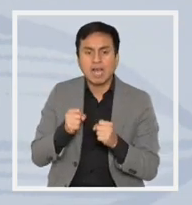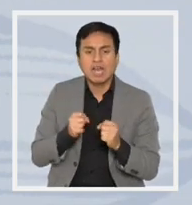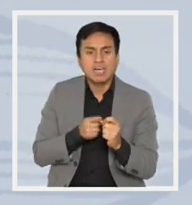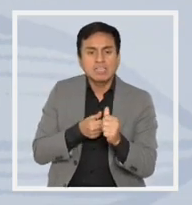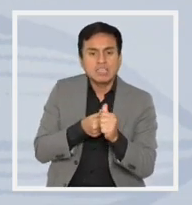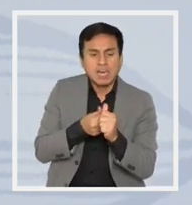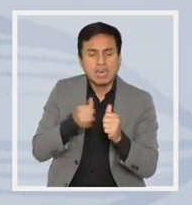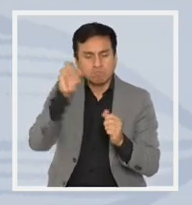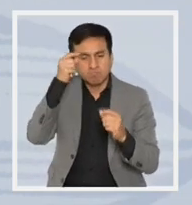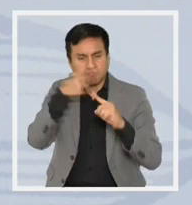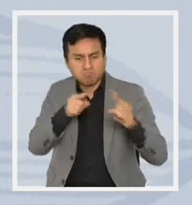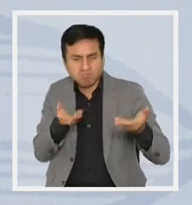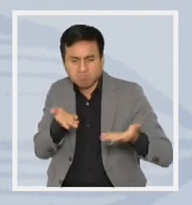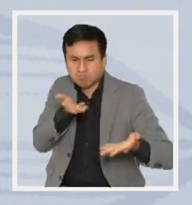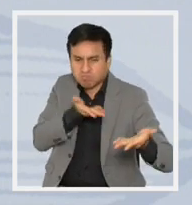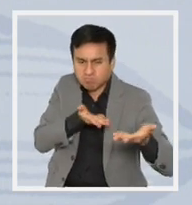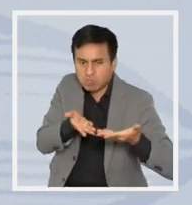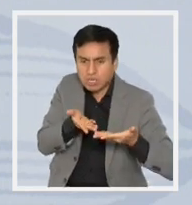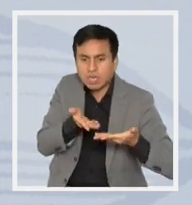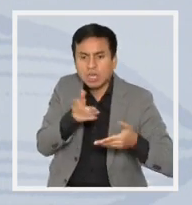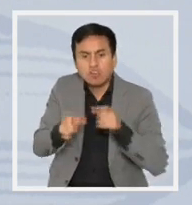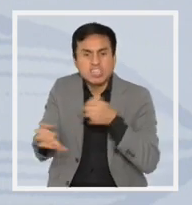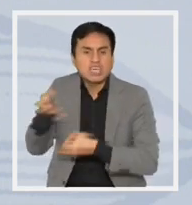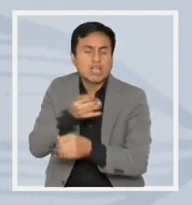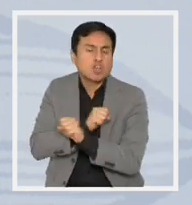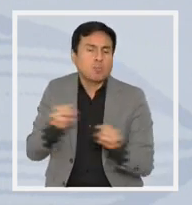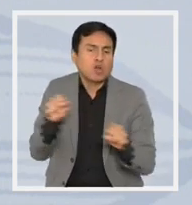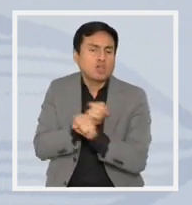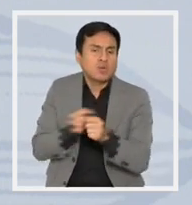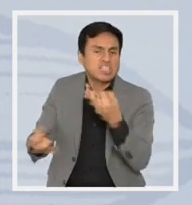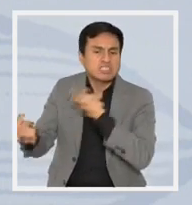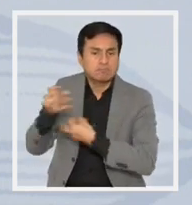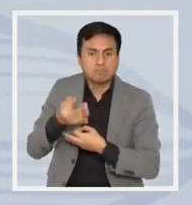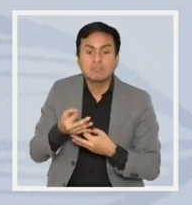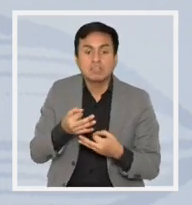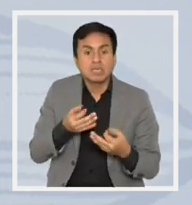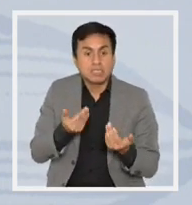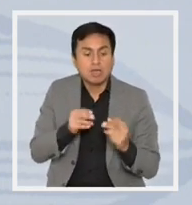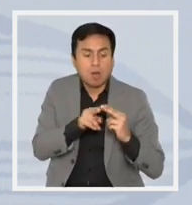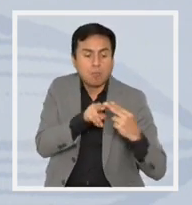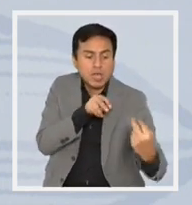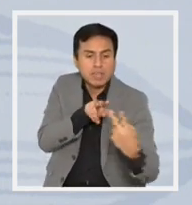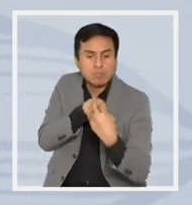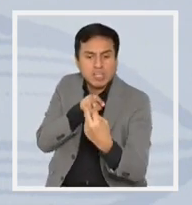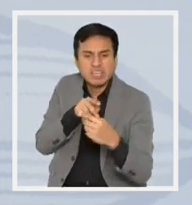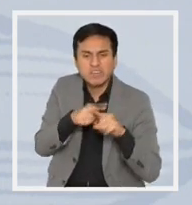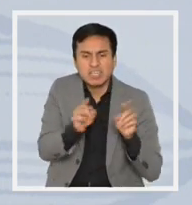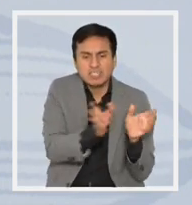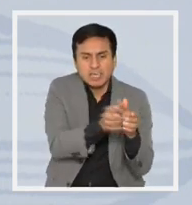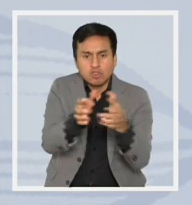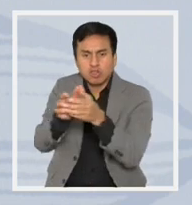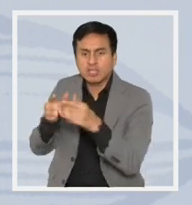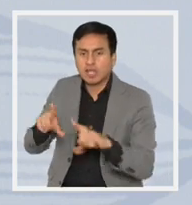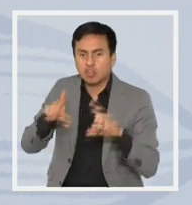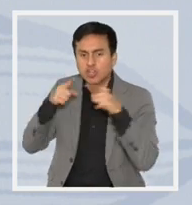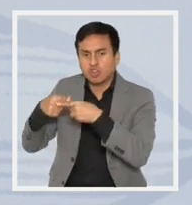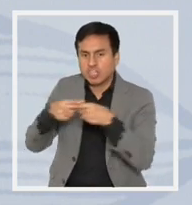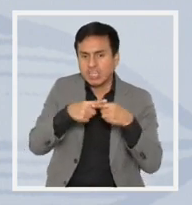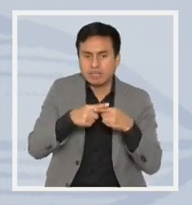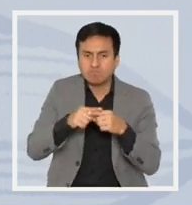acercar posiciones cuando el resto decía que no se podía, y tender los tan necesarios puentes entre distintos sectores y actores de la